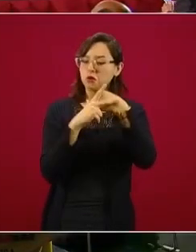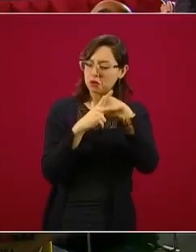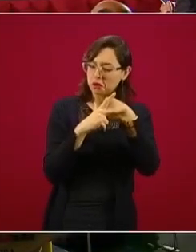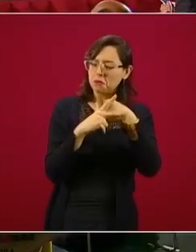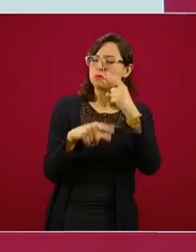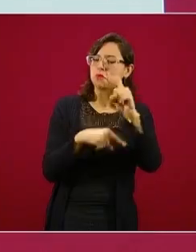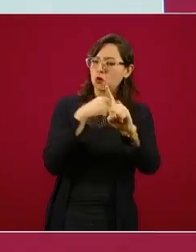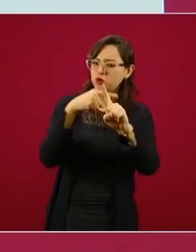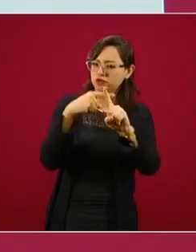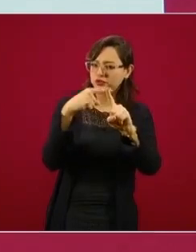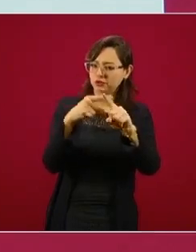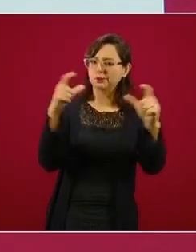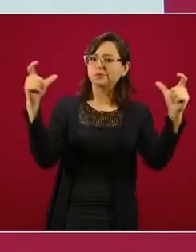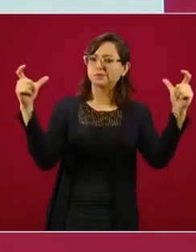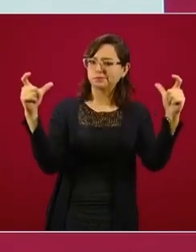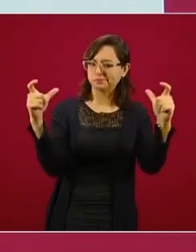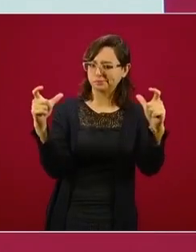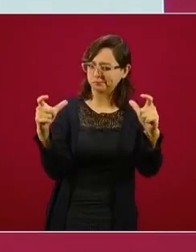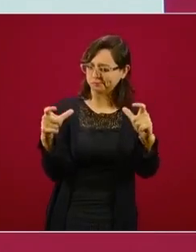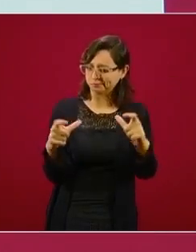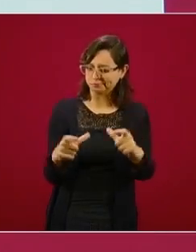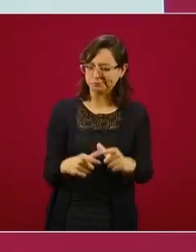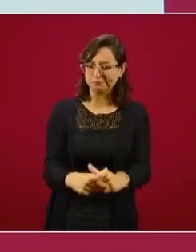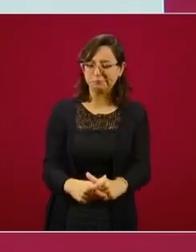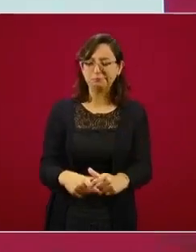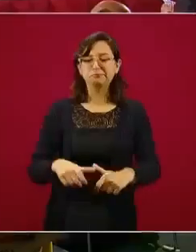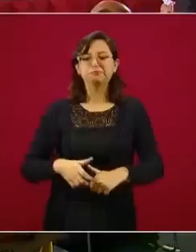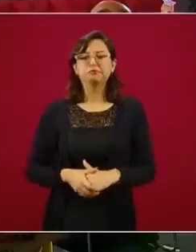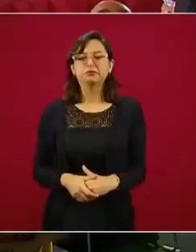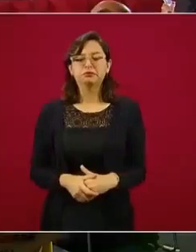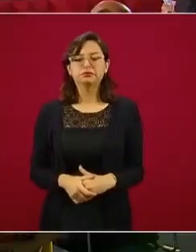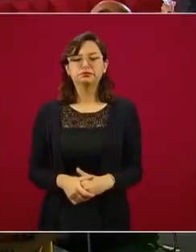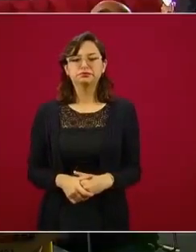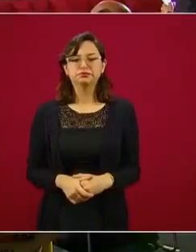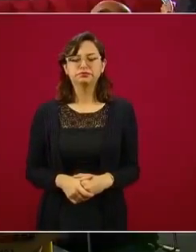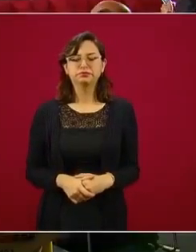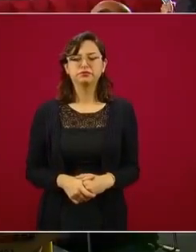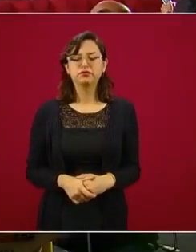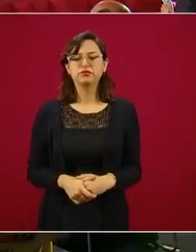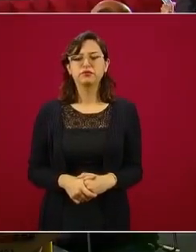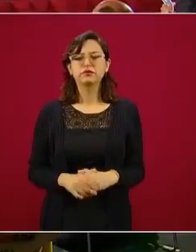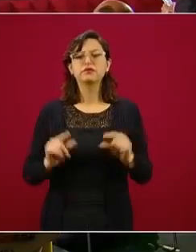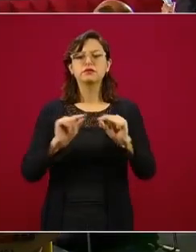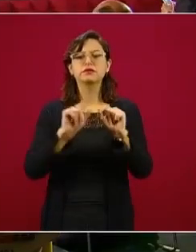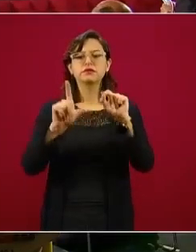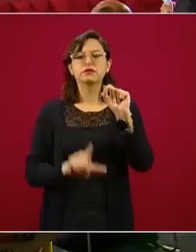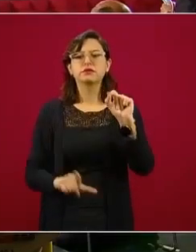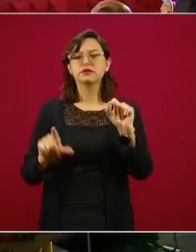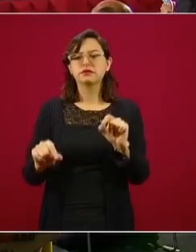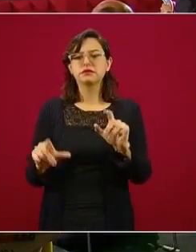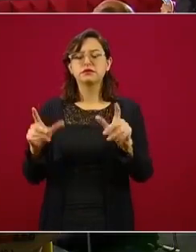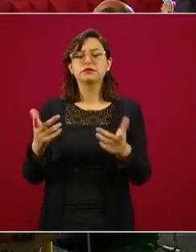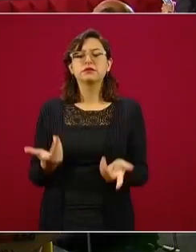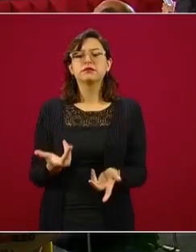positiva, empieza a disminuir ya claramente la epidemia. La siguiente. En México tenemos